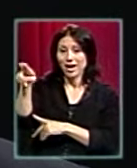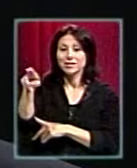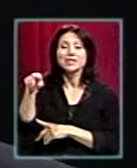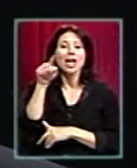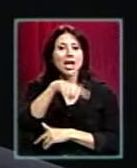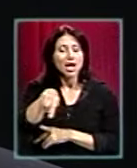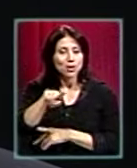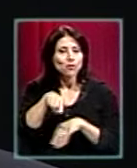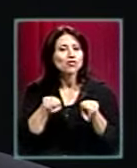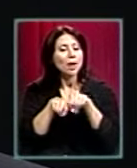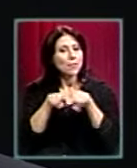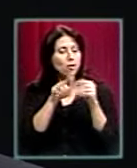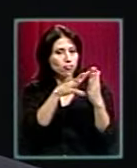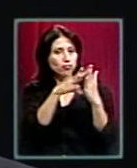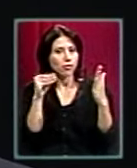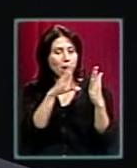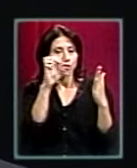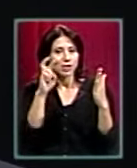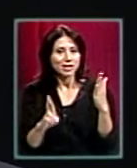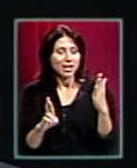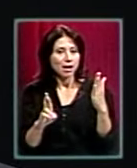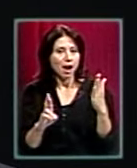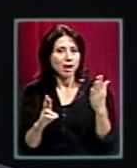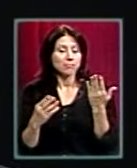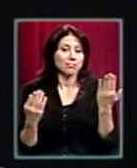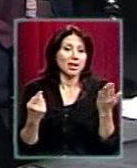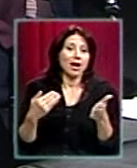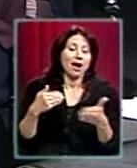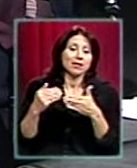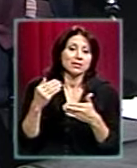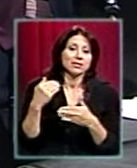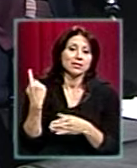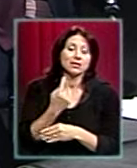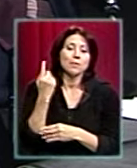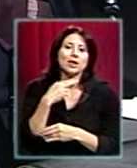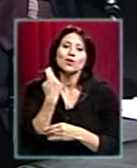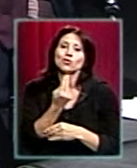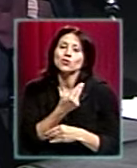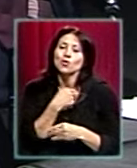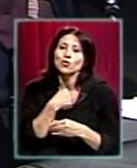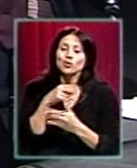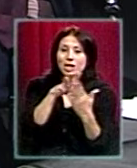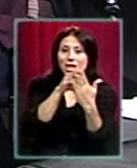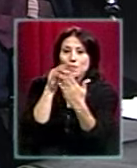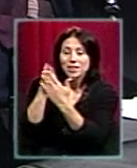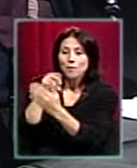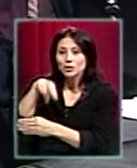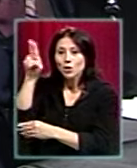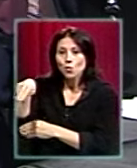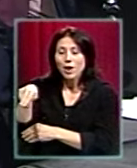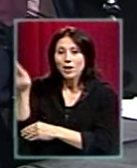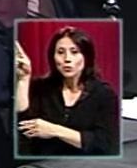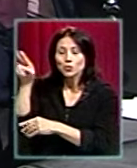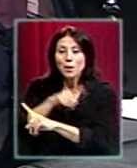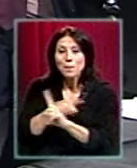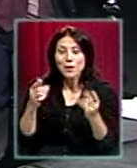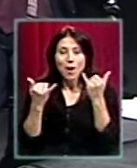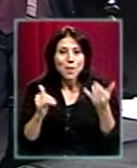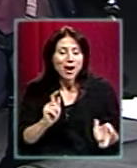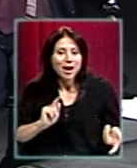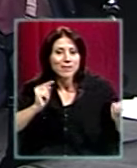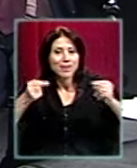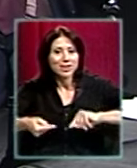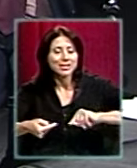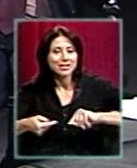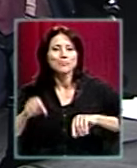están siguiendo a Costa Rica, cosa que frecuentemente nosotros a veces cuando nos queremos portar bien imitamos a los noruegos, y aquí es al revés. Exactamente. Tal vez antes